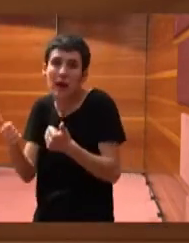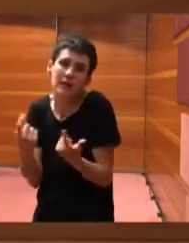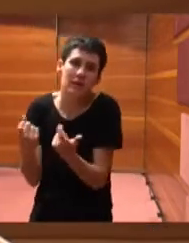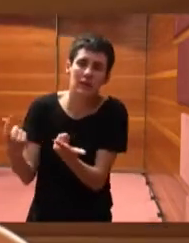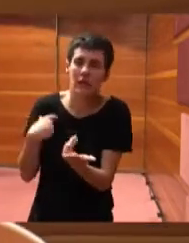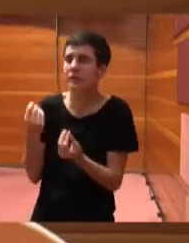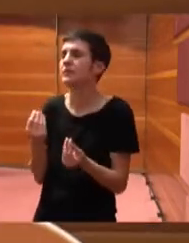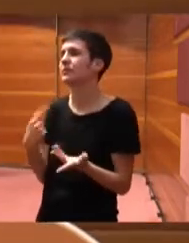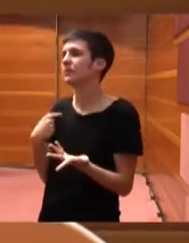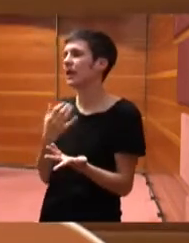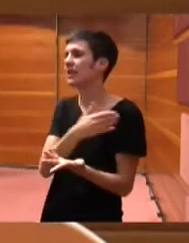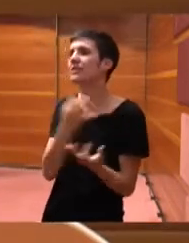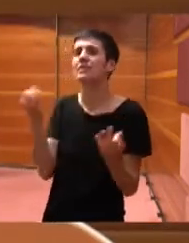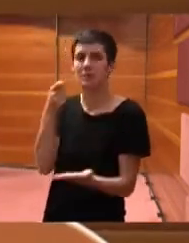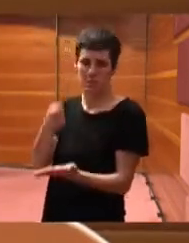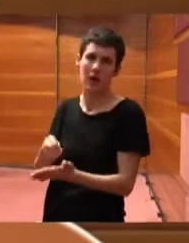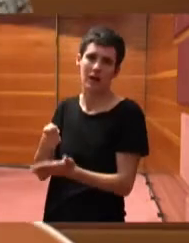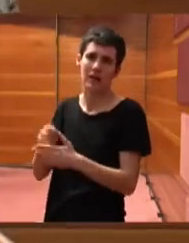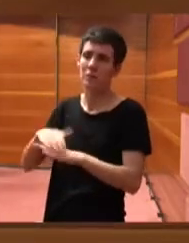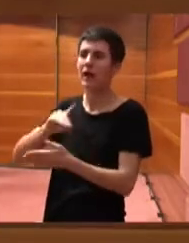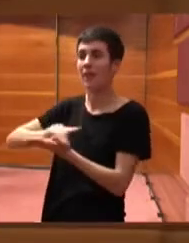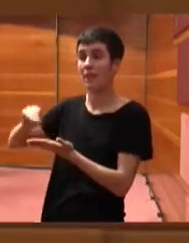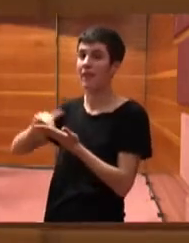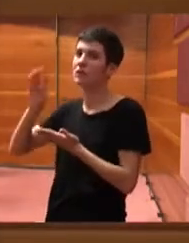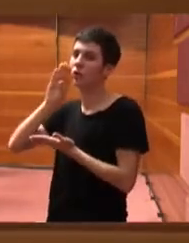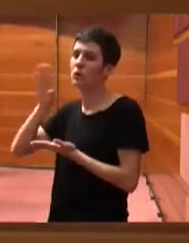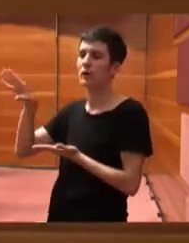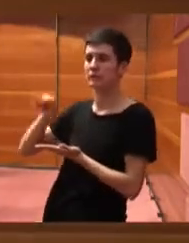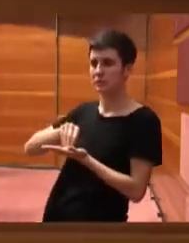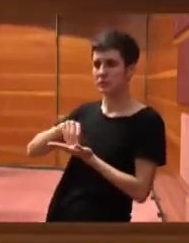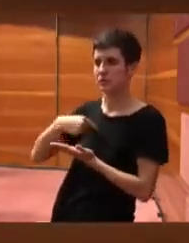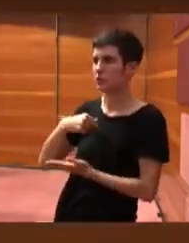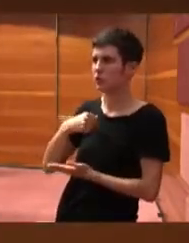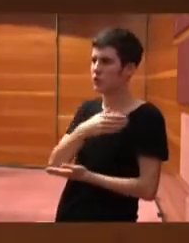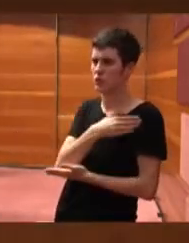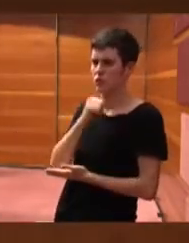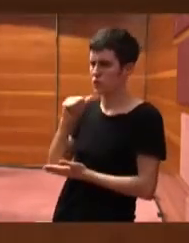Hay que pagar para conseguir esos datos. ¿Por qué yo me niego a pagar al BBV por eso?